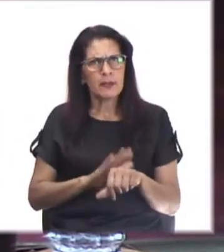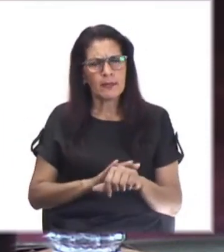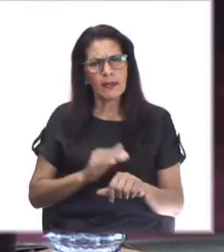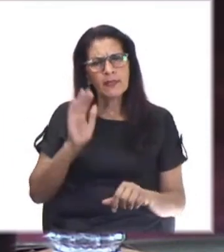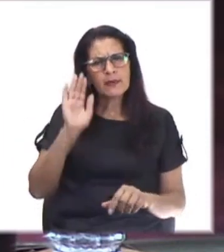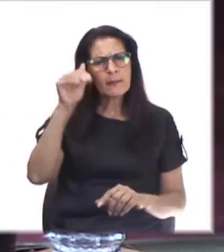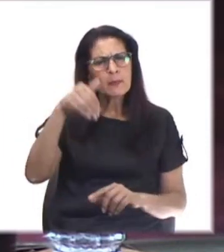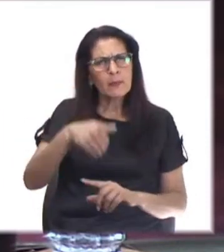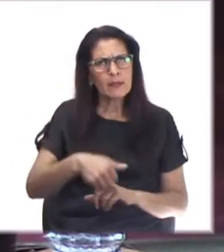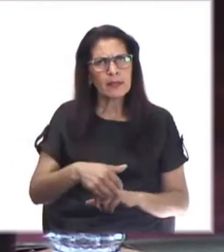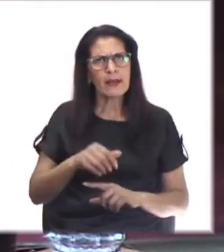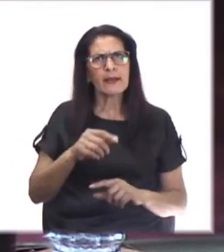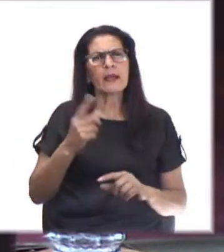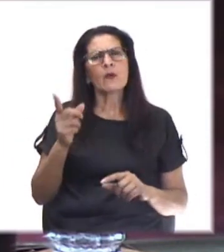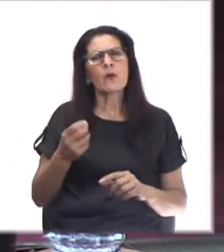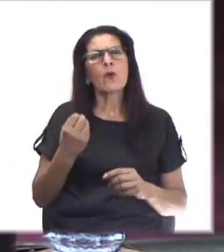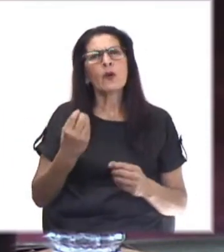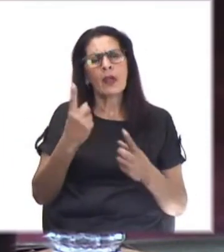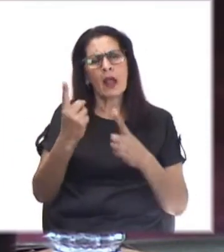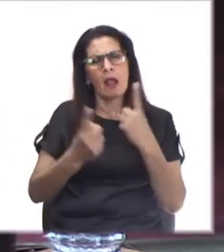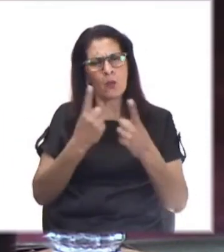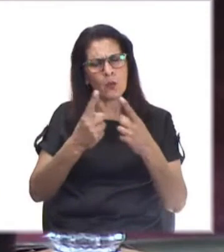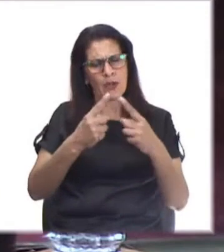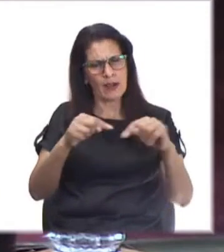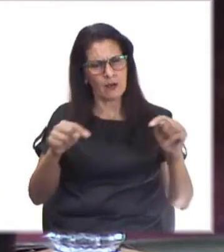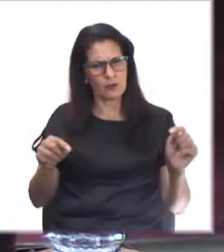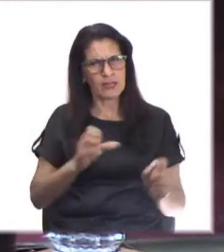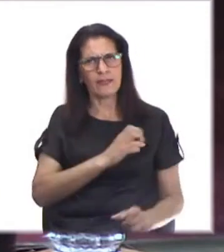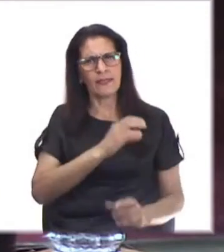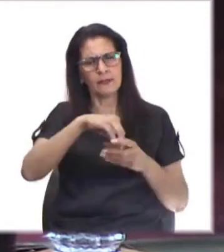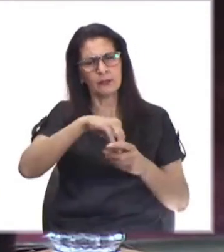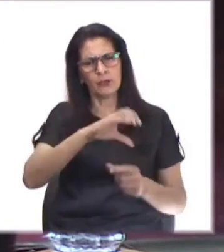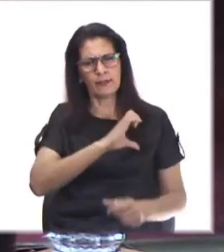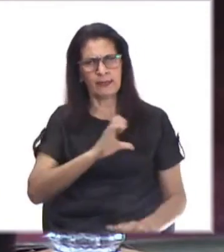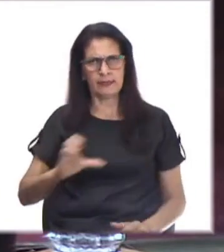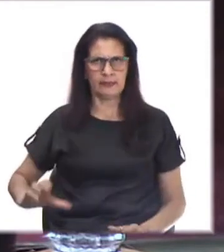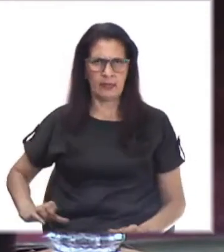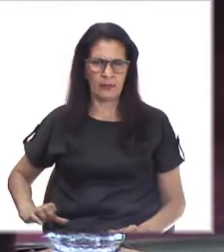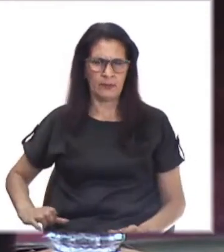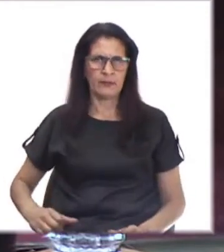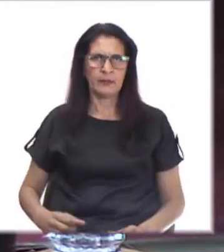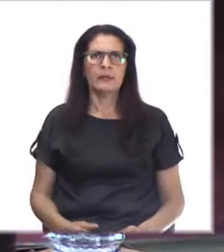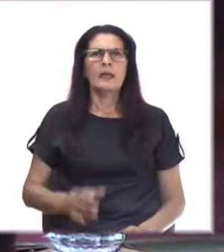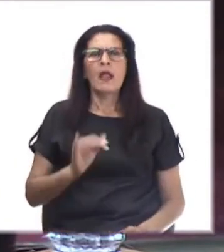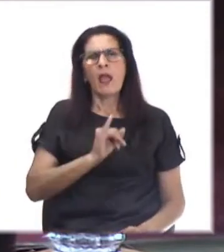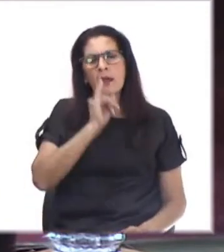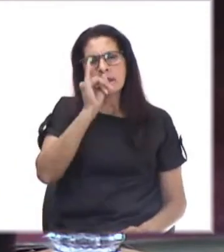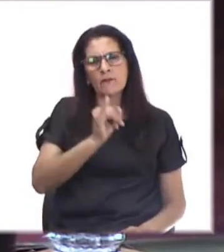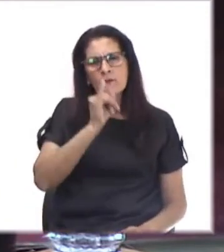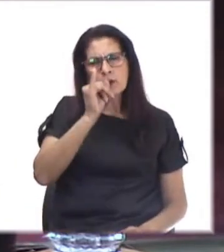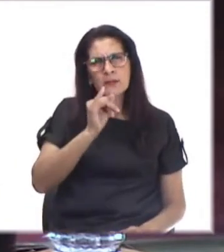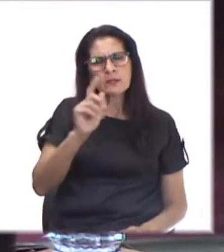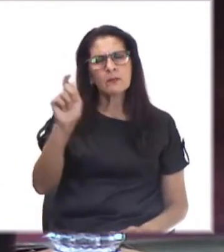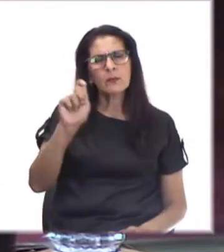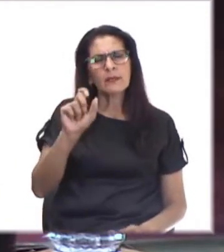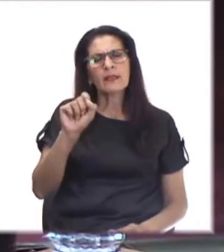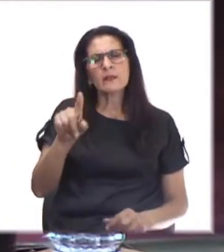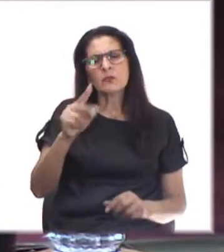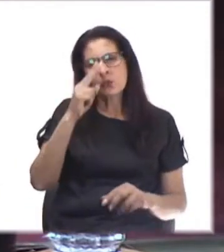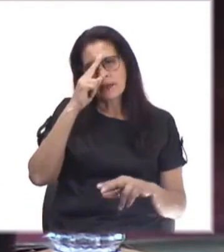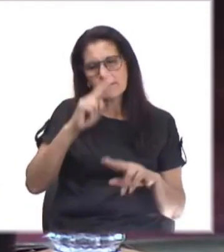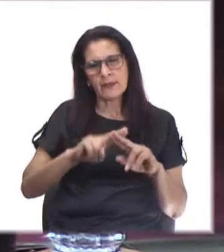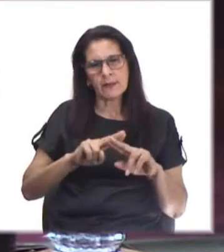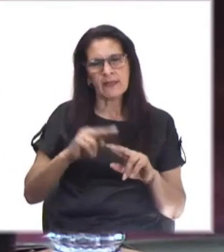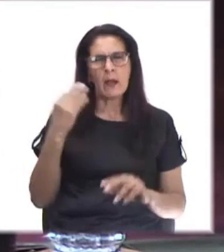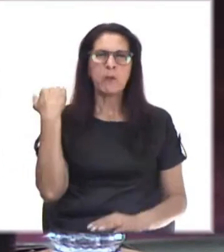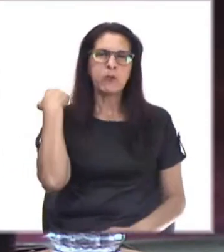republicana con que trató algunas cuestiones de Estado. La instancia de la información pública de su enfermedad pulmonar